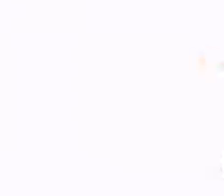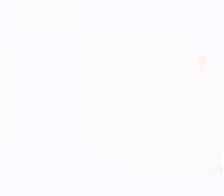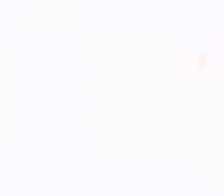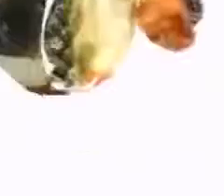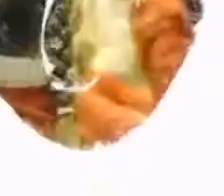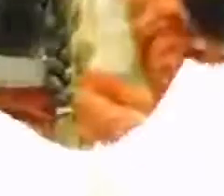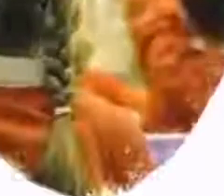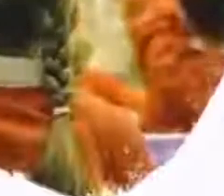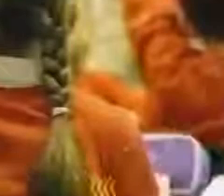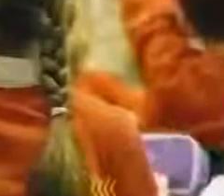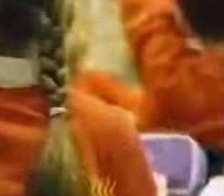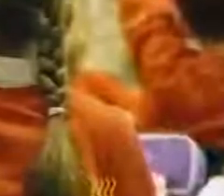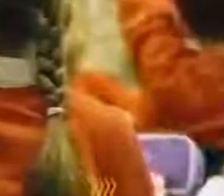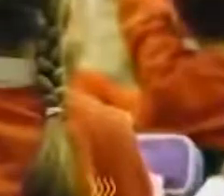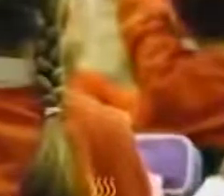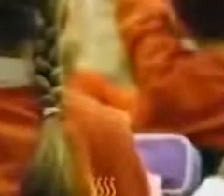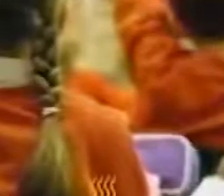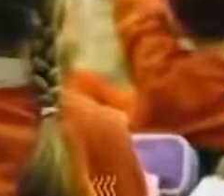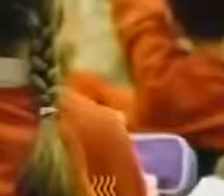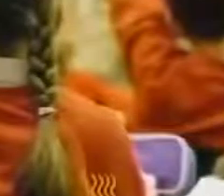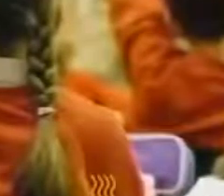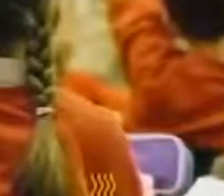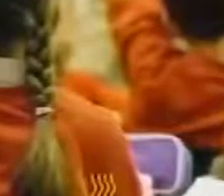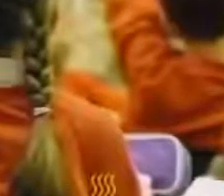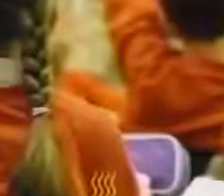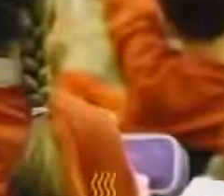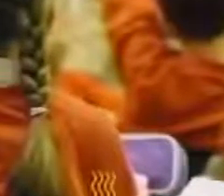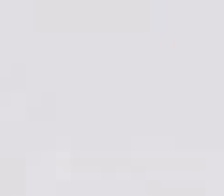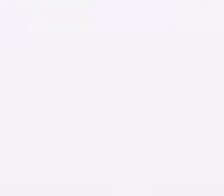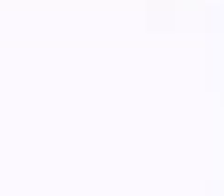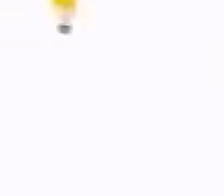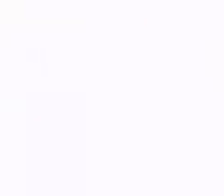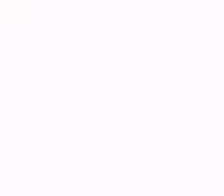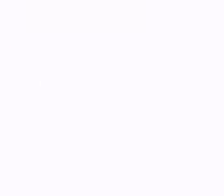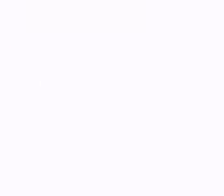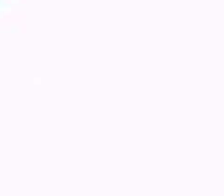A continuación, comunicación y lenguaje, primero primaria.